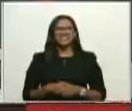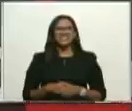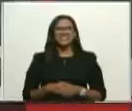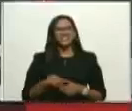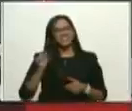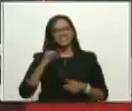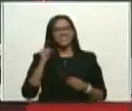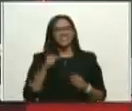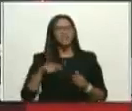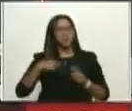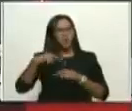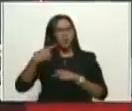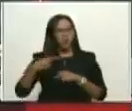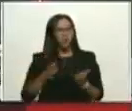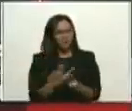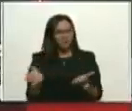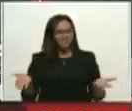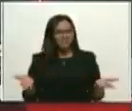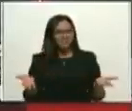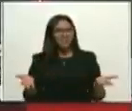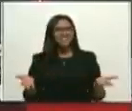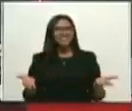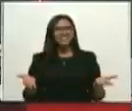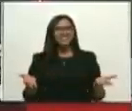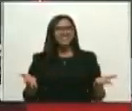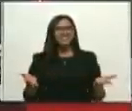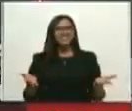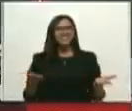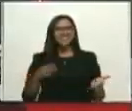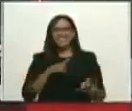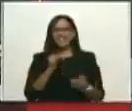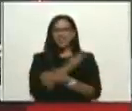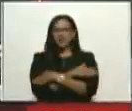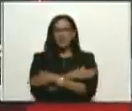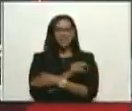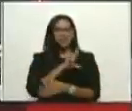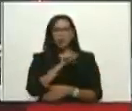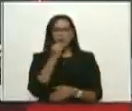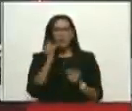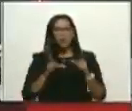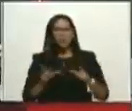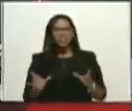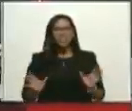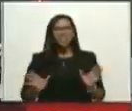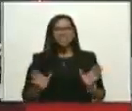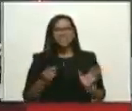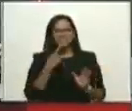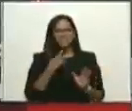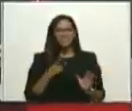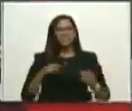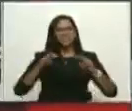Sí, vale, pero más tarde, ¿qué pasa? El que no felicite no come torta. Dice así. Siéntese, por favor.